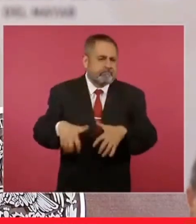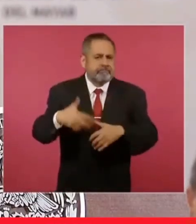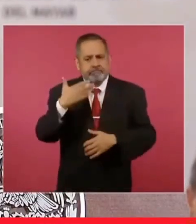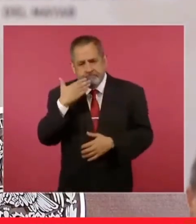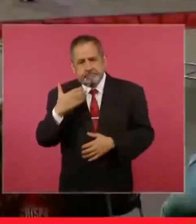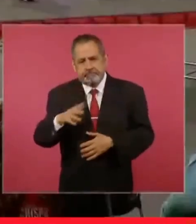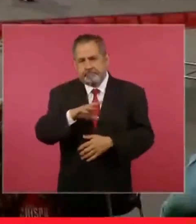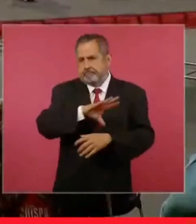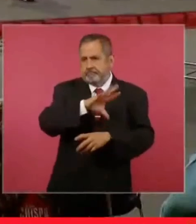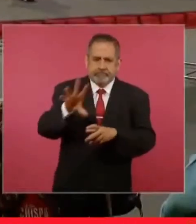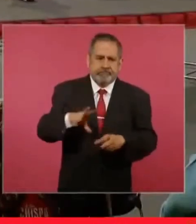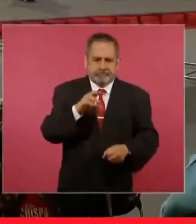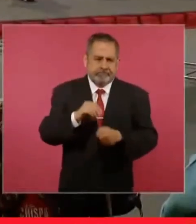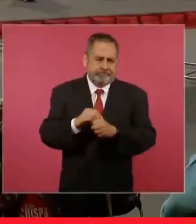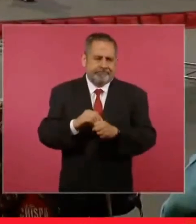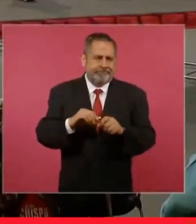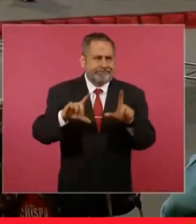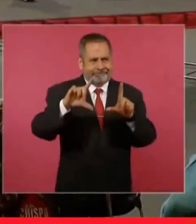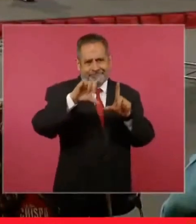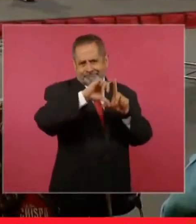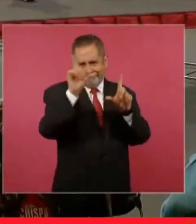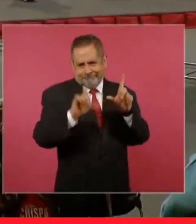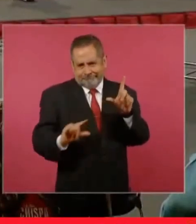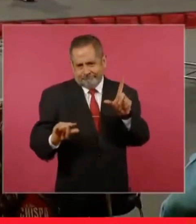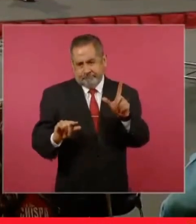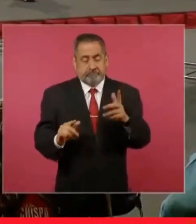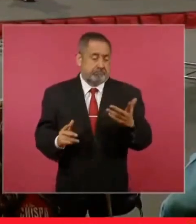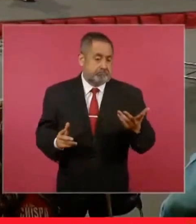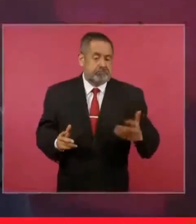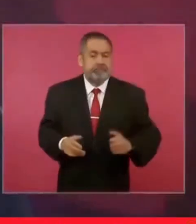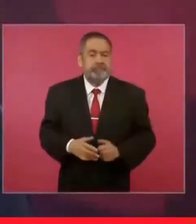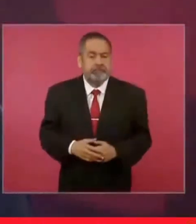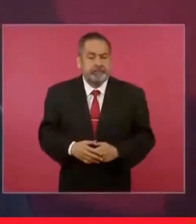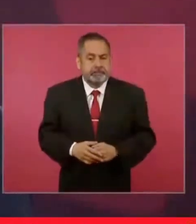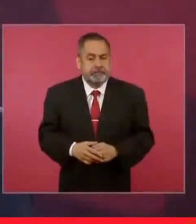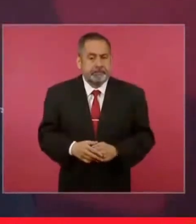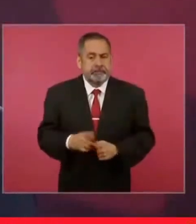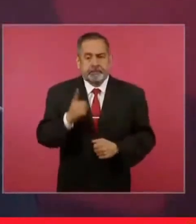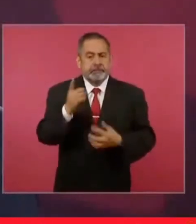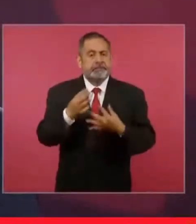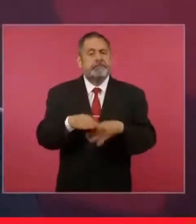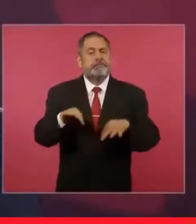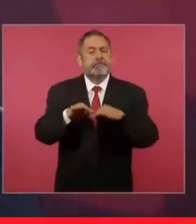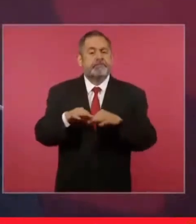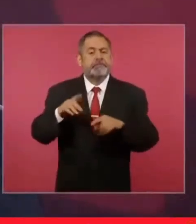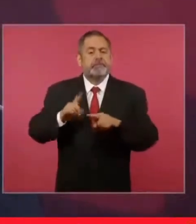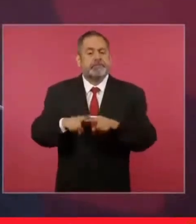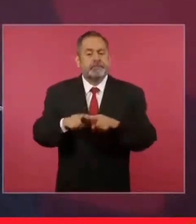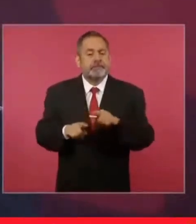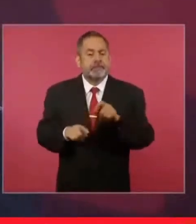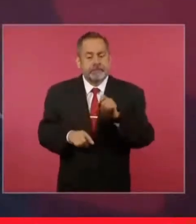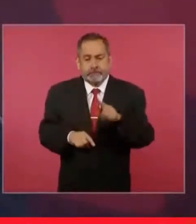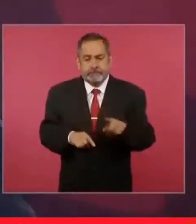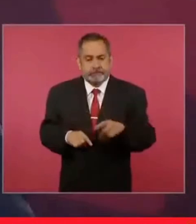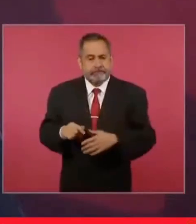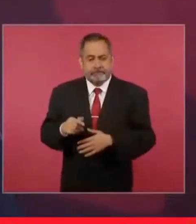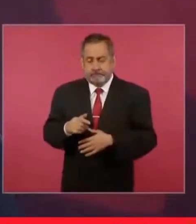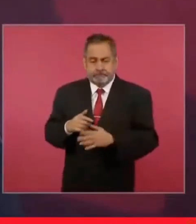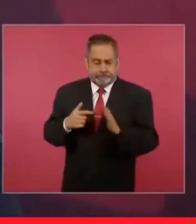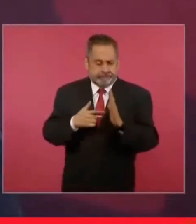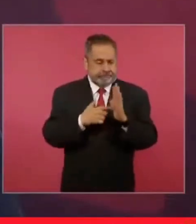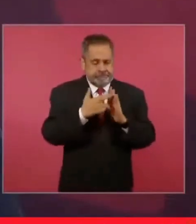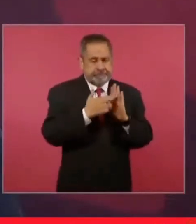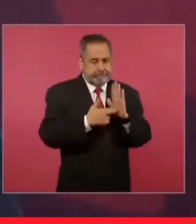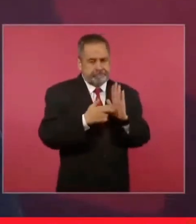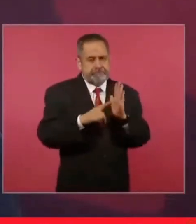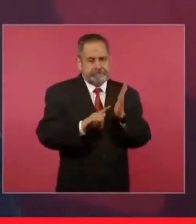nacional. Entonces, es muy importante porque nosotros también, por reglamentos